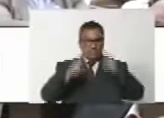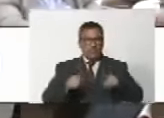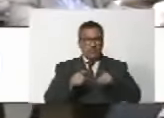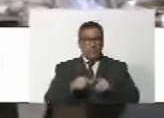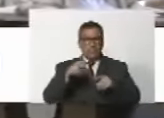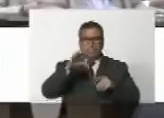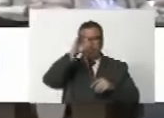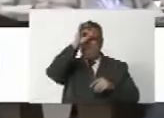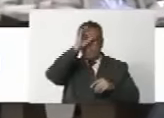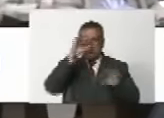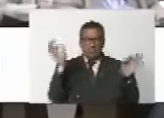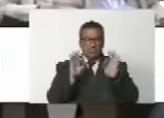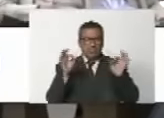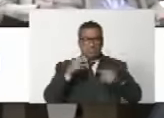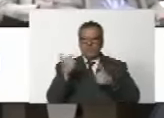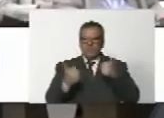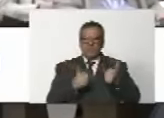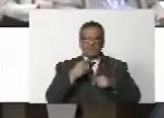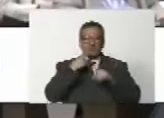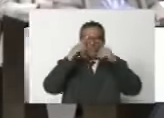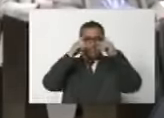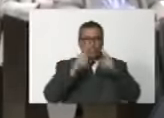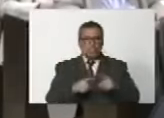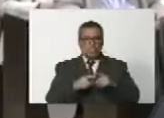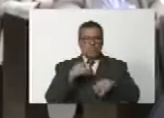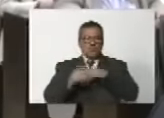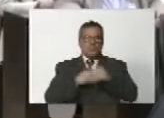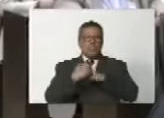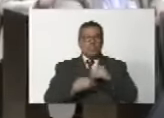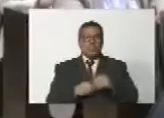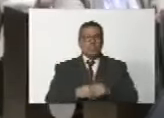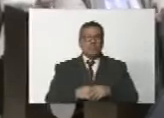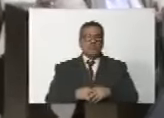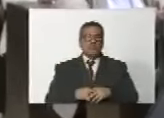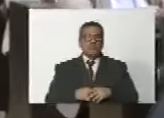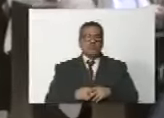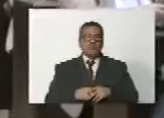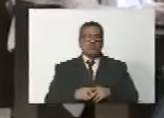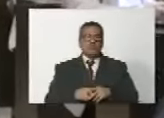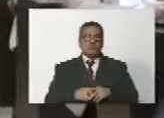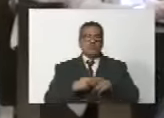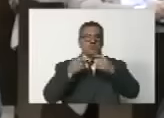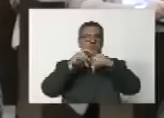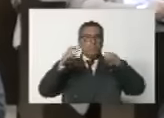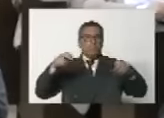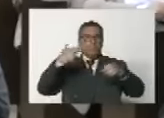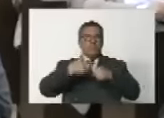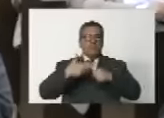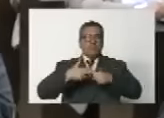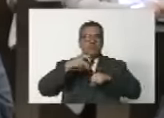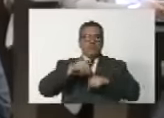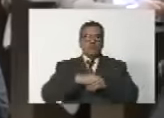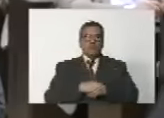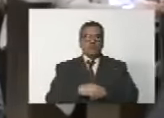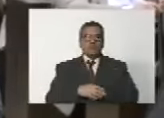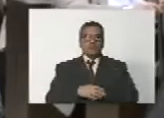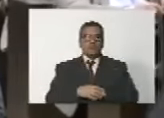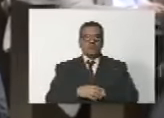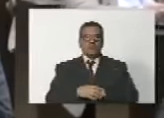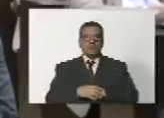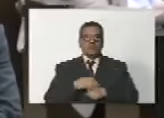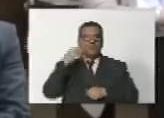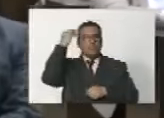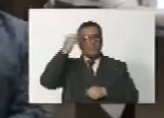no sabemos cuál, que se va a tomar con relación al tema petrolero,